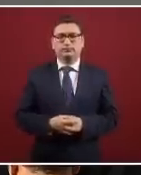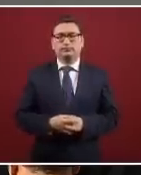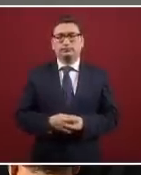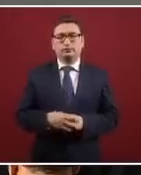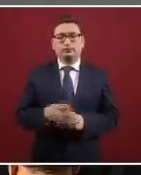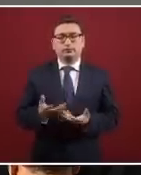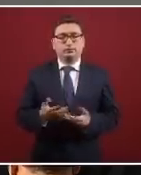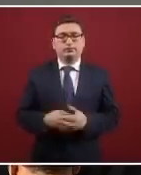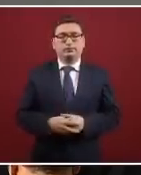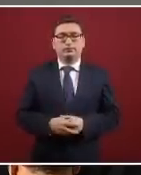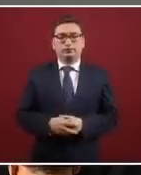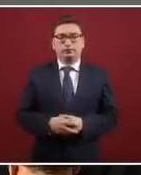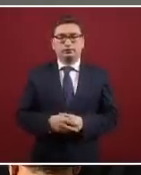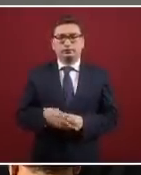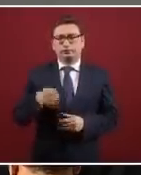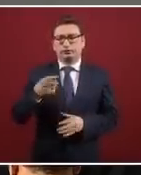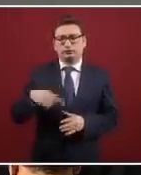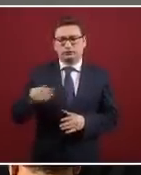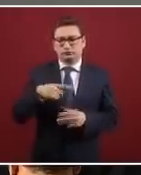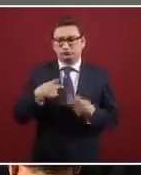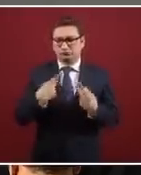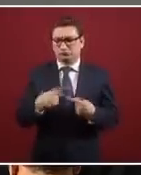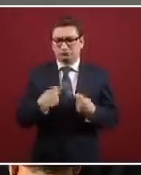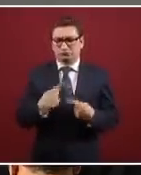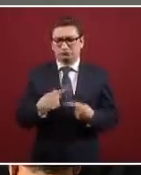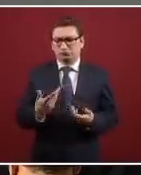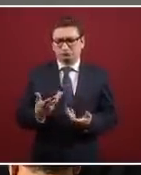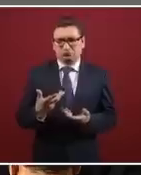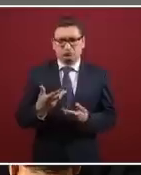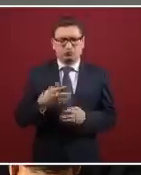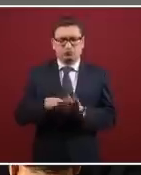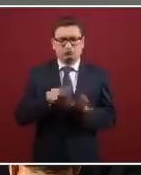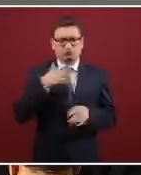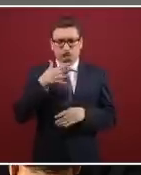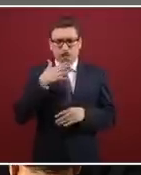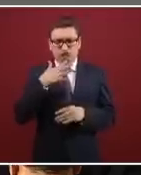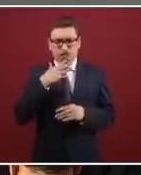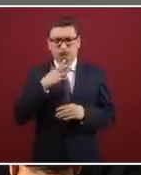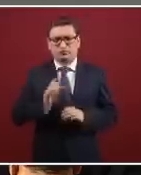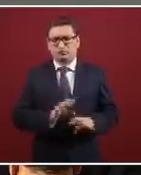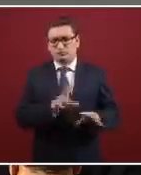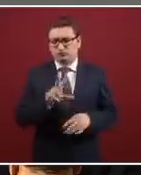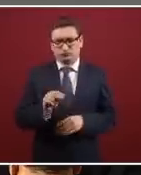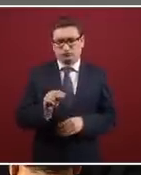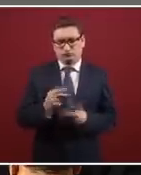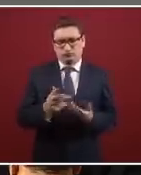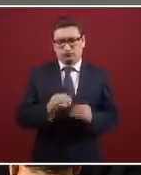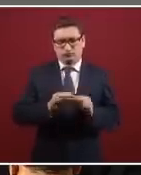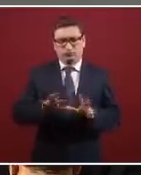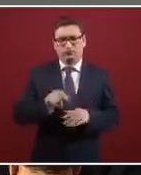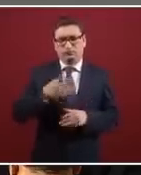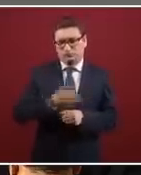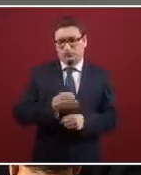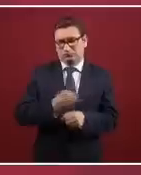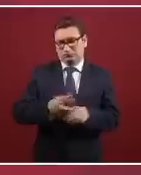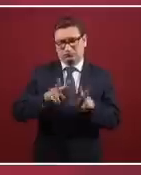tolere la corrupción. En este caso de los